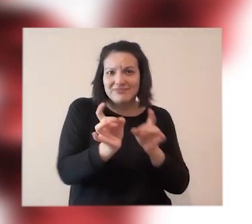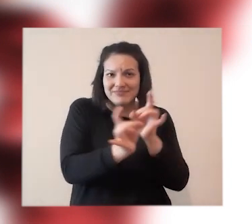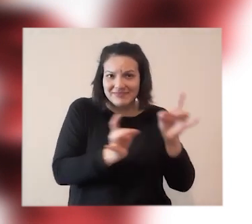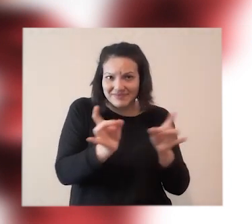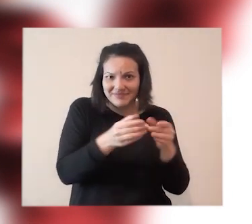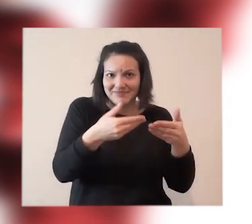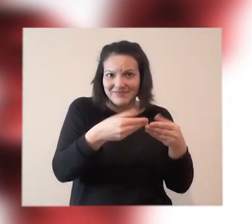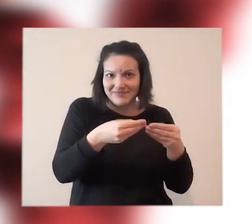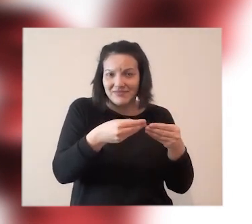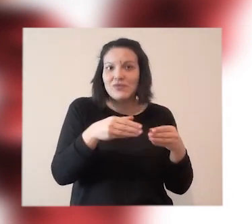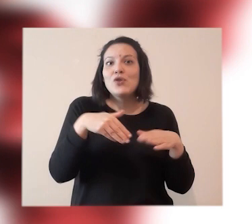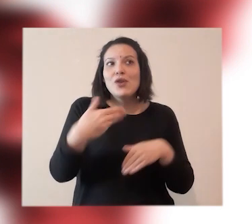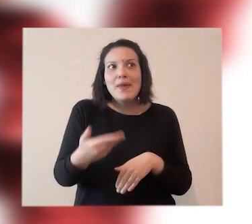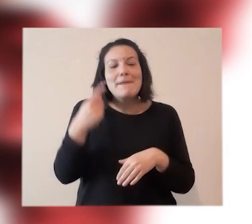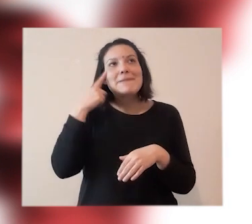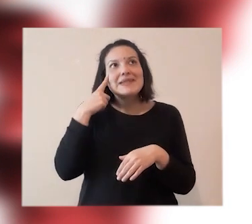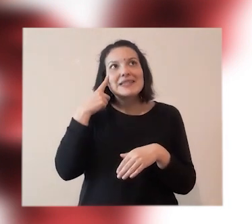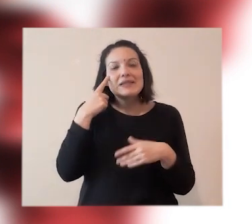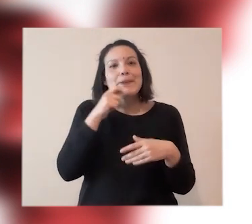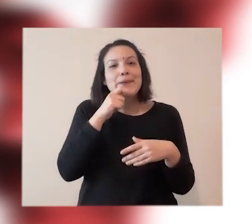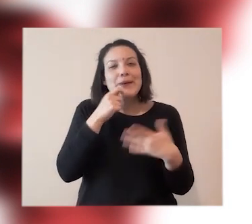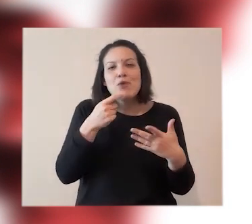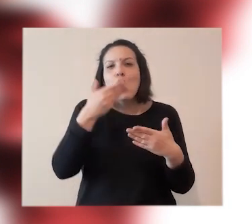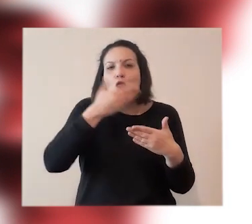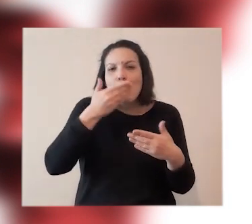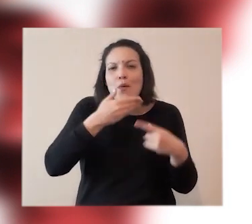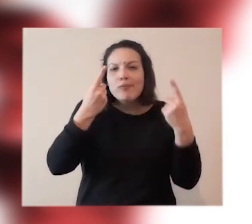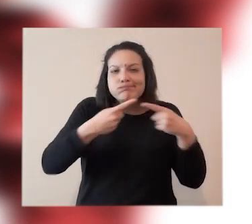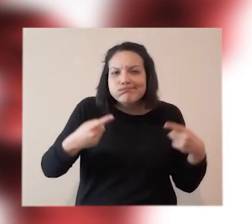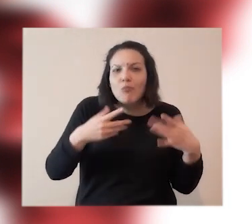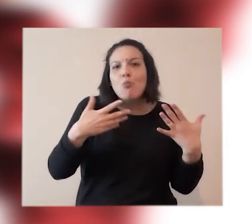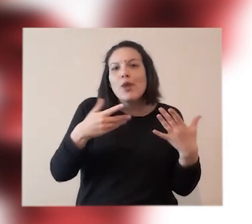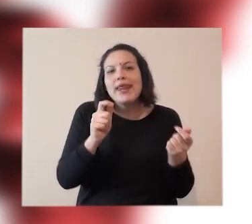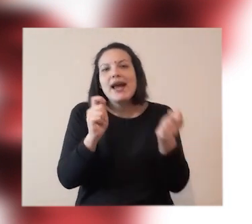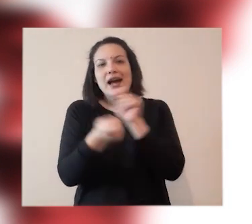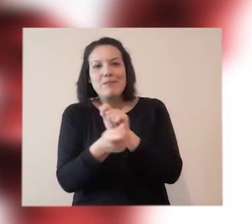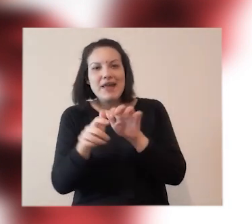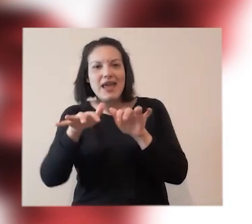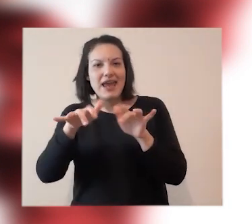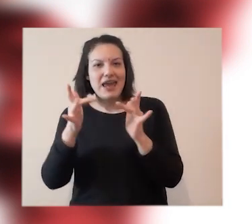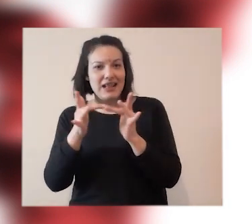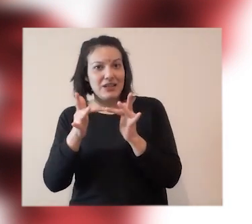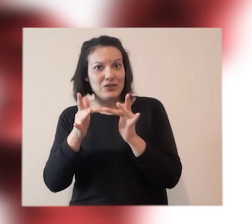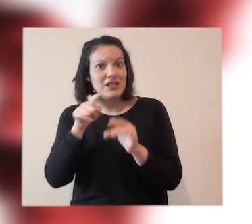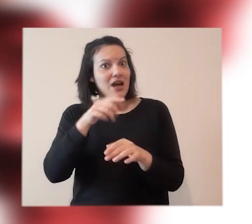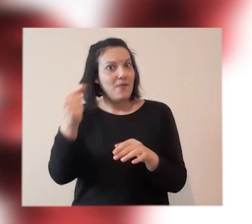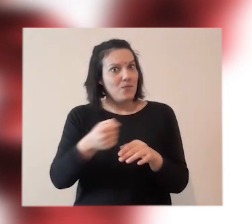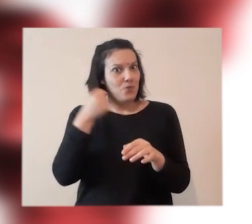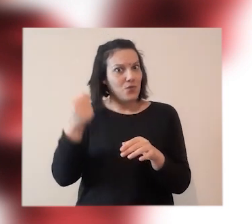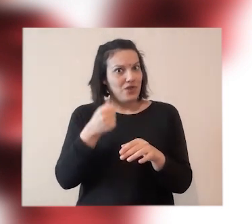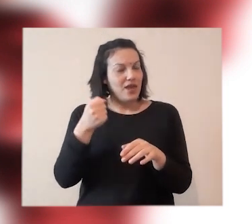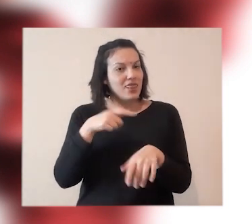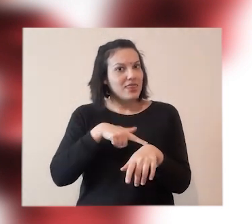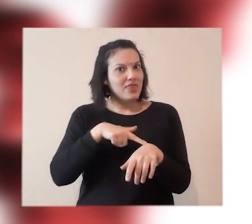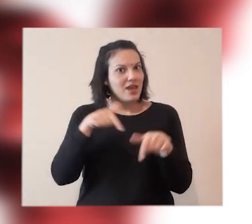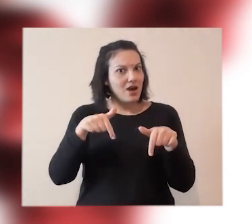pensar un poco en todo lo que puede ser administrar la documentación de manera electrónica es muy importante en estos